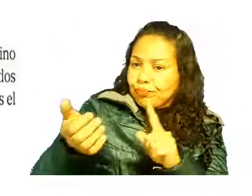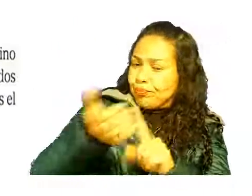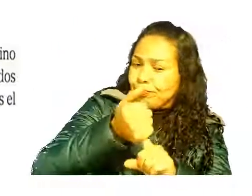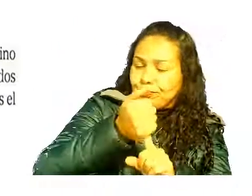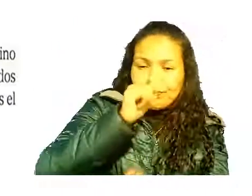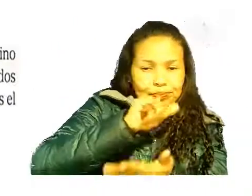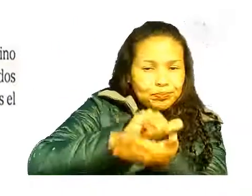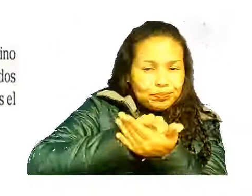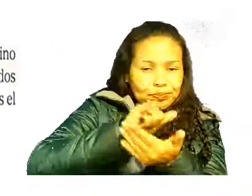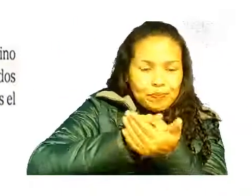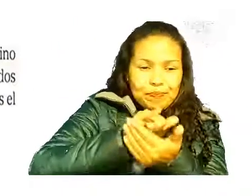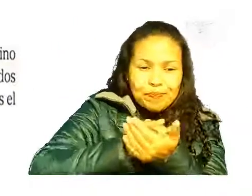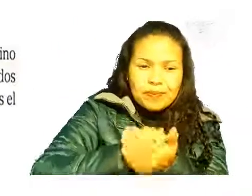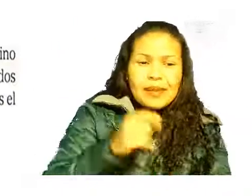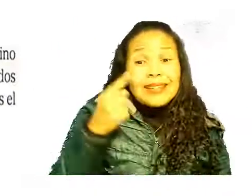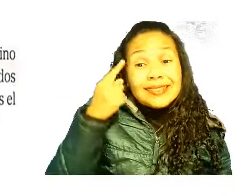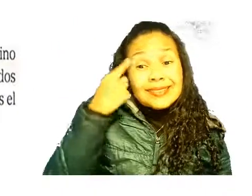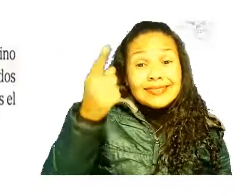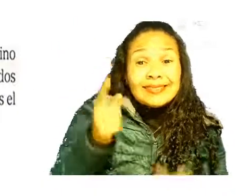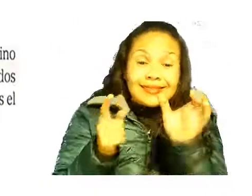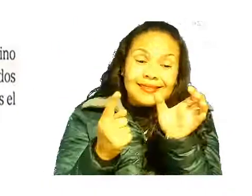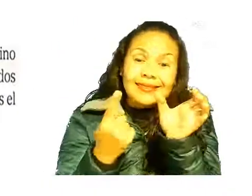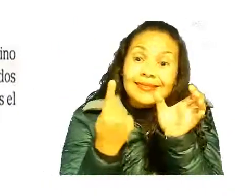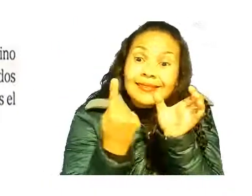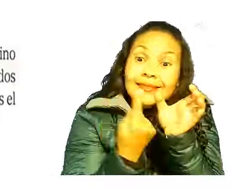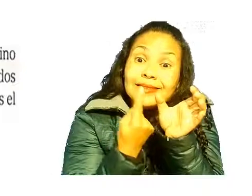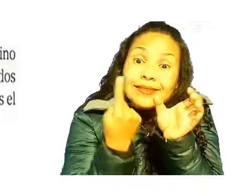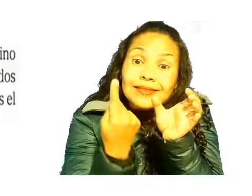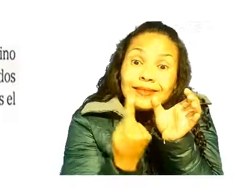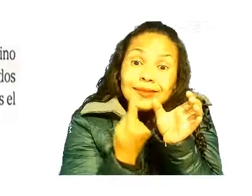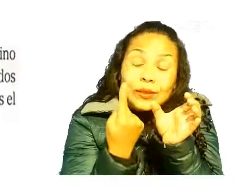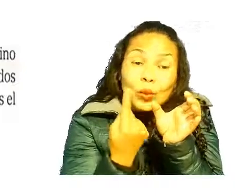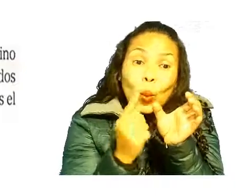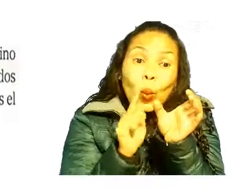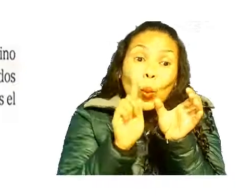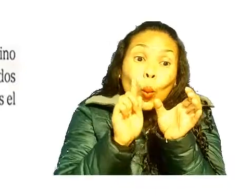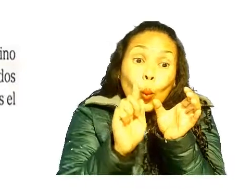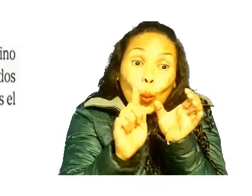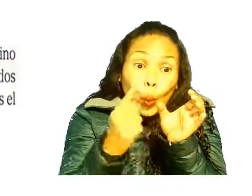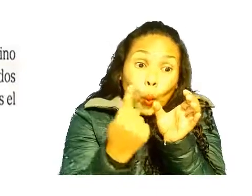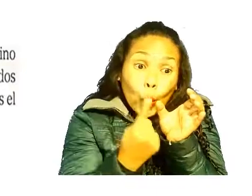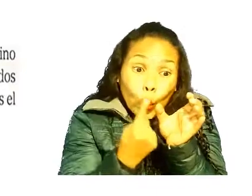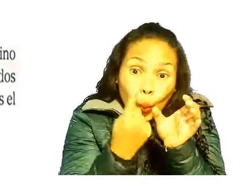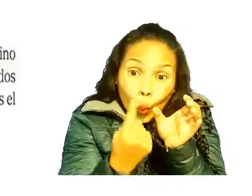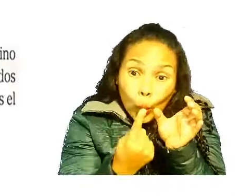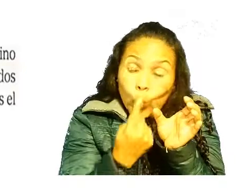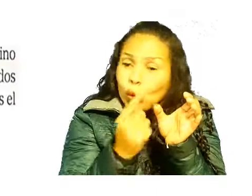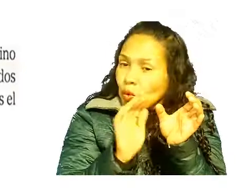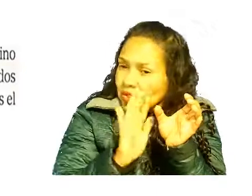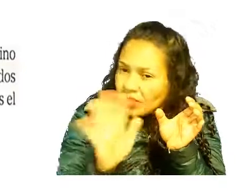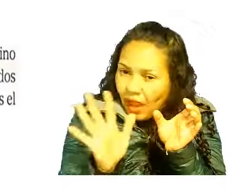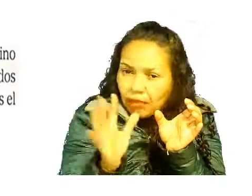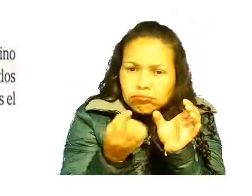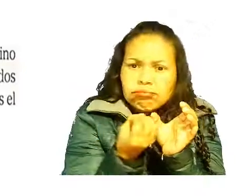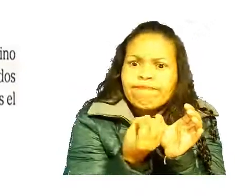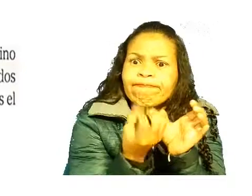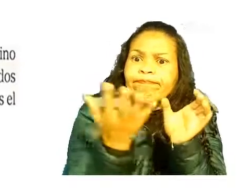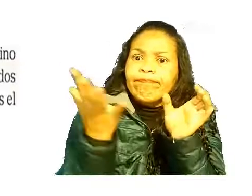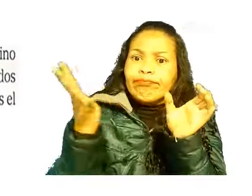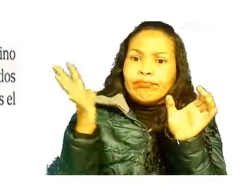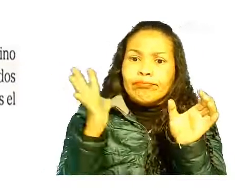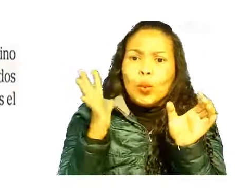¿Cuándo sacamos factor común de un polinomio? En algunos polinomios existen factores comunes que no son monomios como los vimos